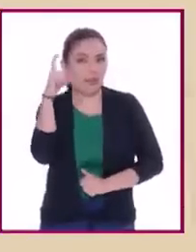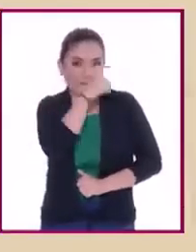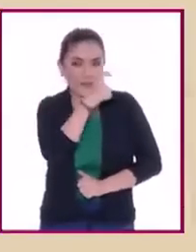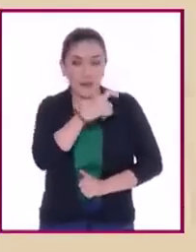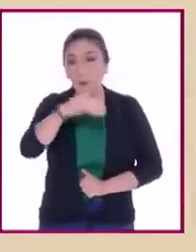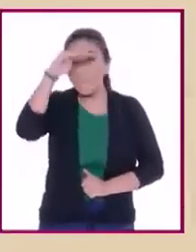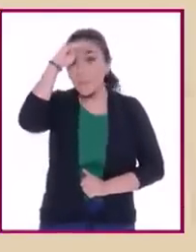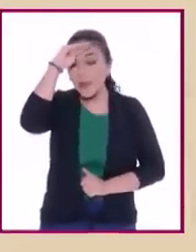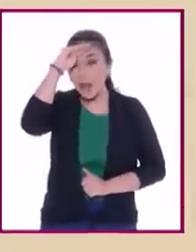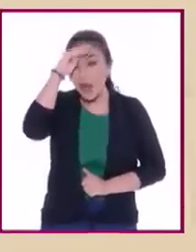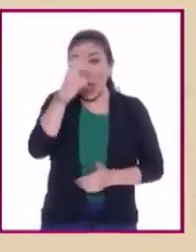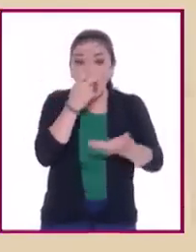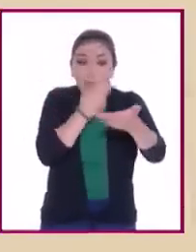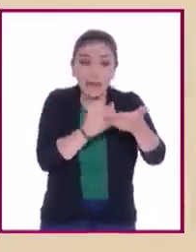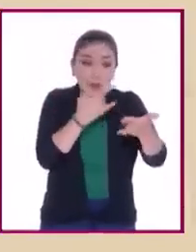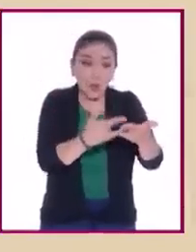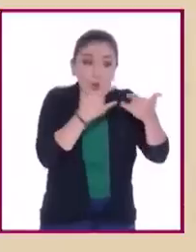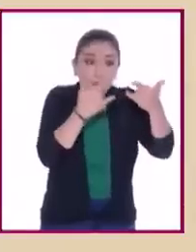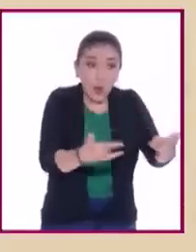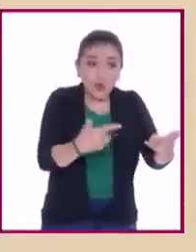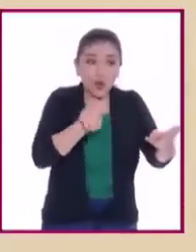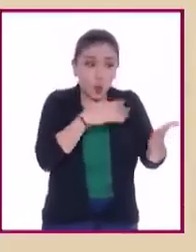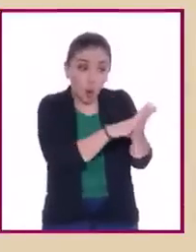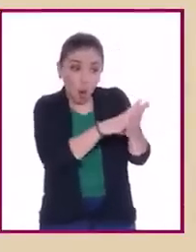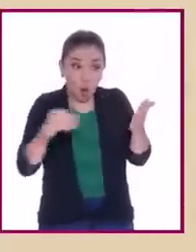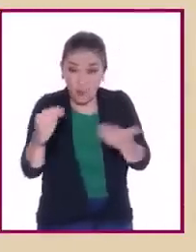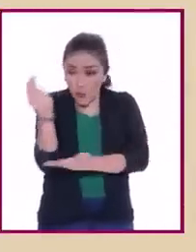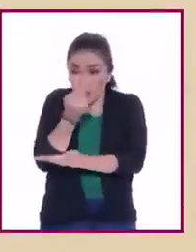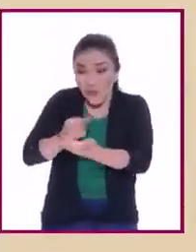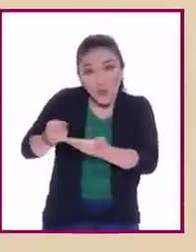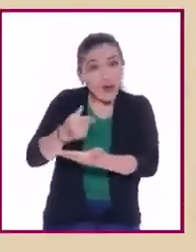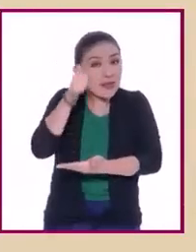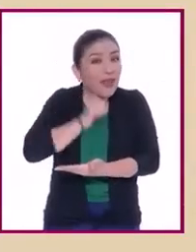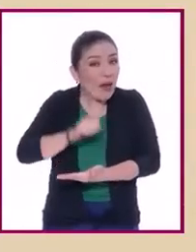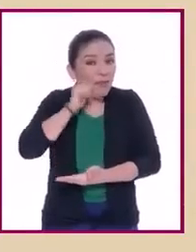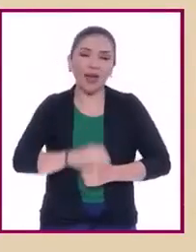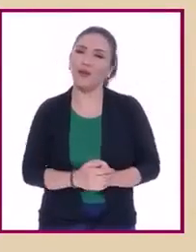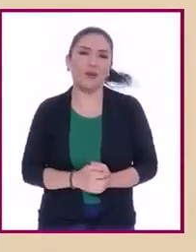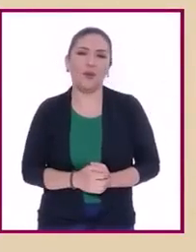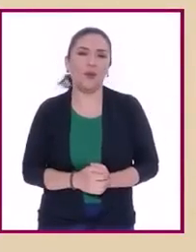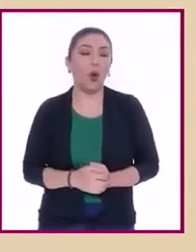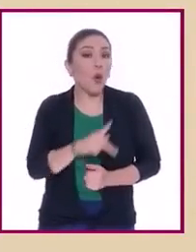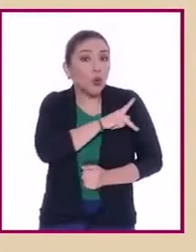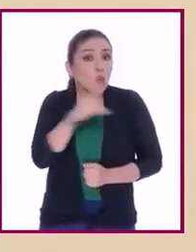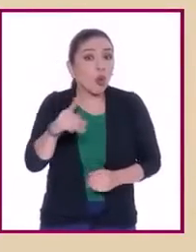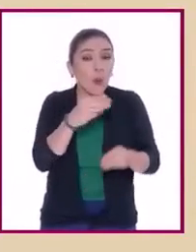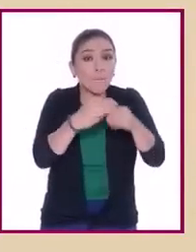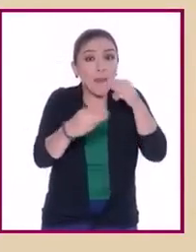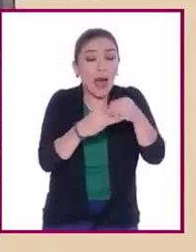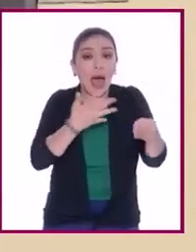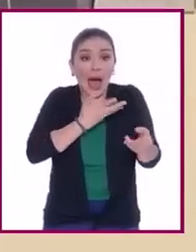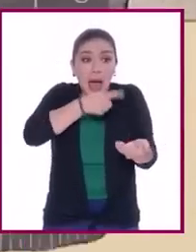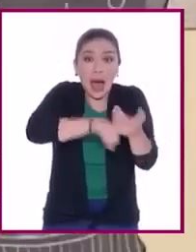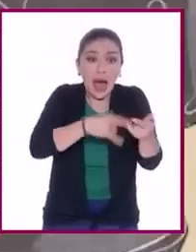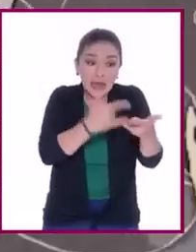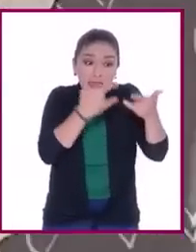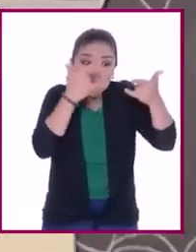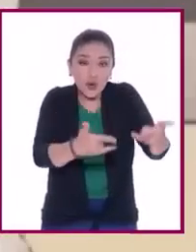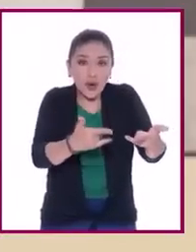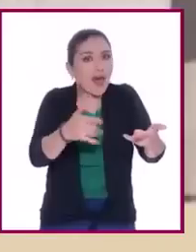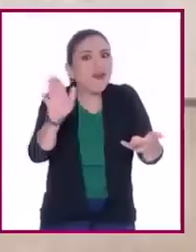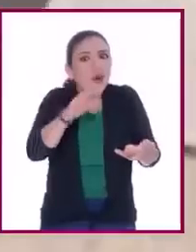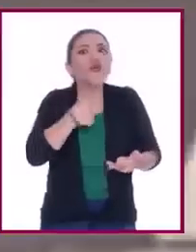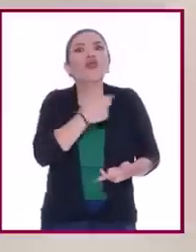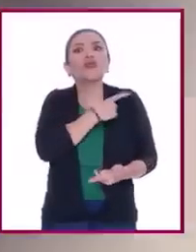lo lo que dice el texto es lo que tengo que hacer Entonces o más bien todo el material no está dentro del texto Entonces